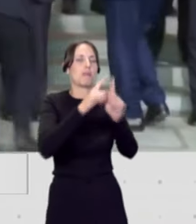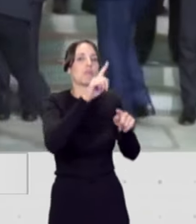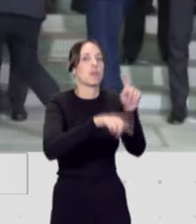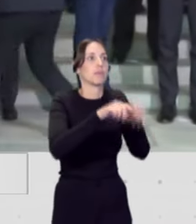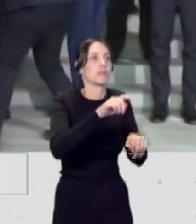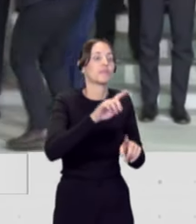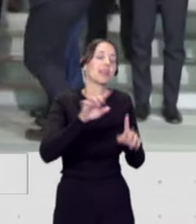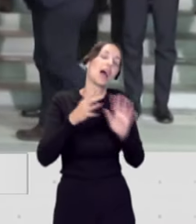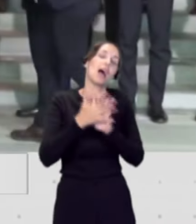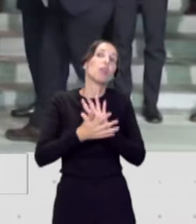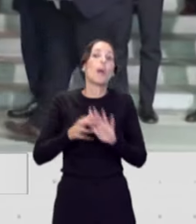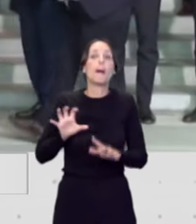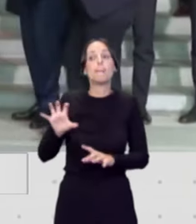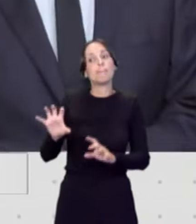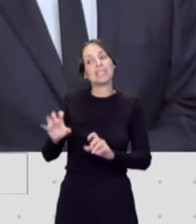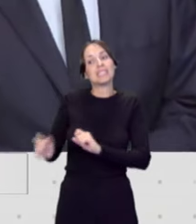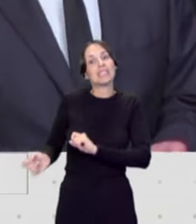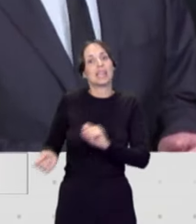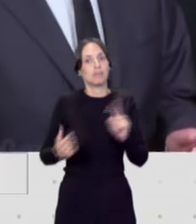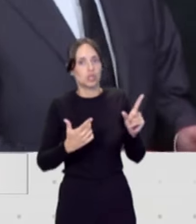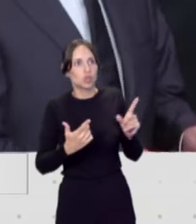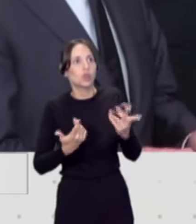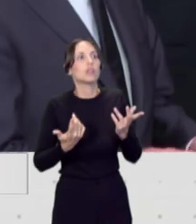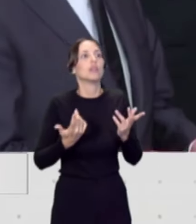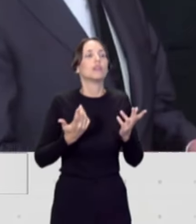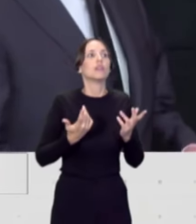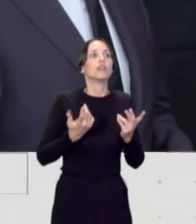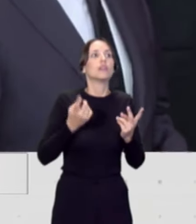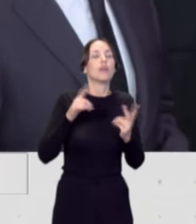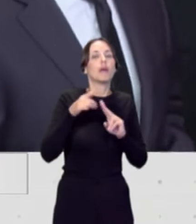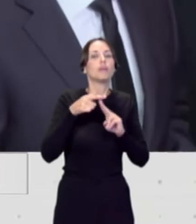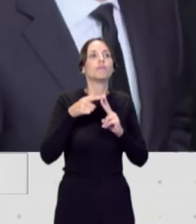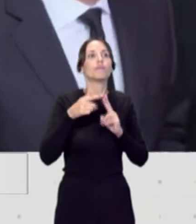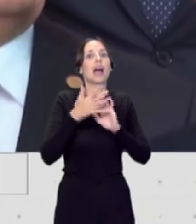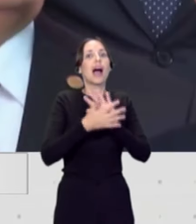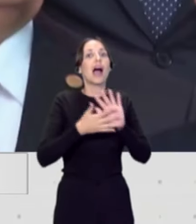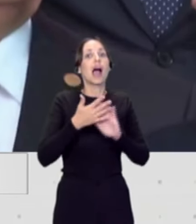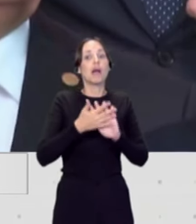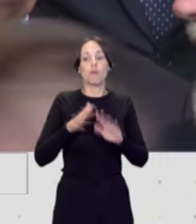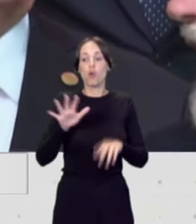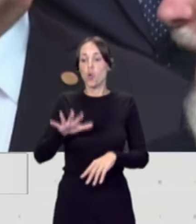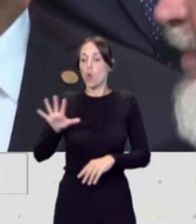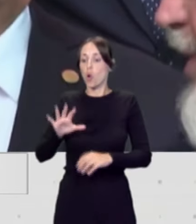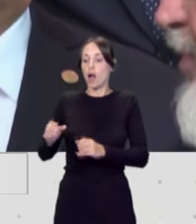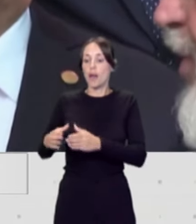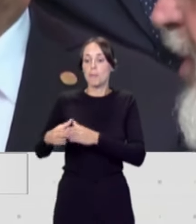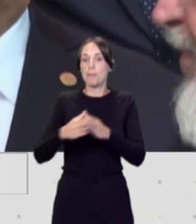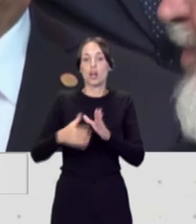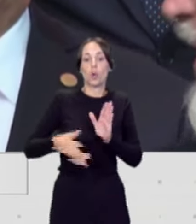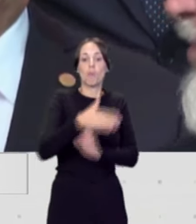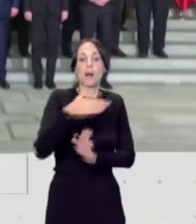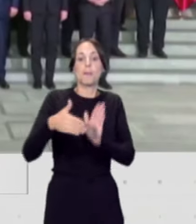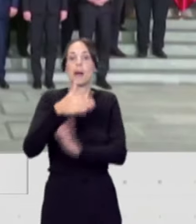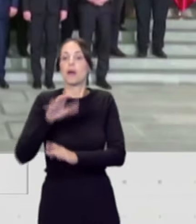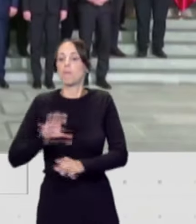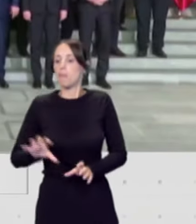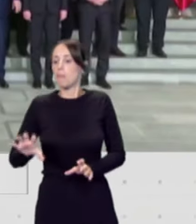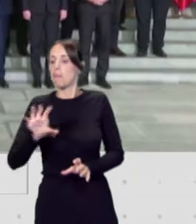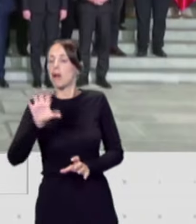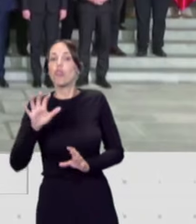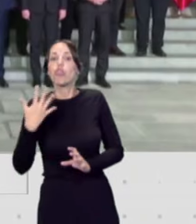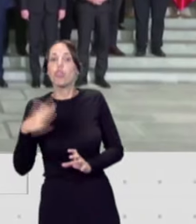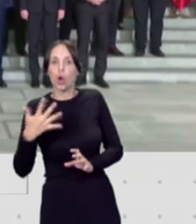permítanme la expresión. Hemos hablado de focos de salida de embarcaciones o de barcos. Hemos hablado de un montón de cosas. Hemos hablado